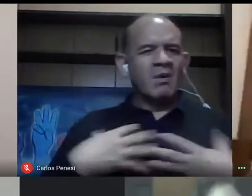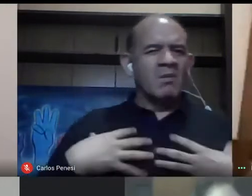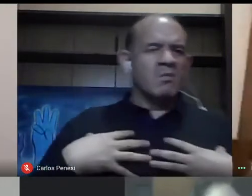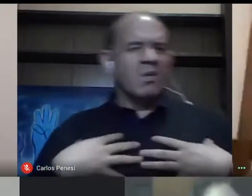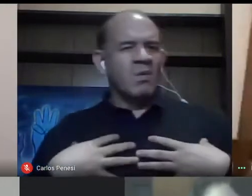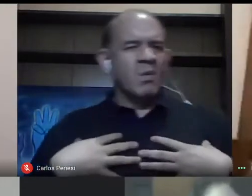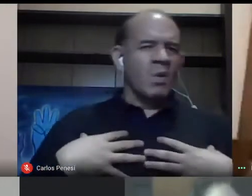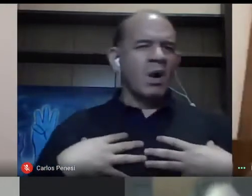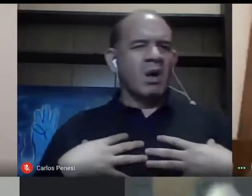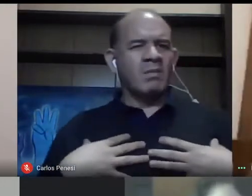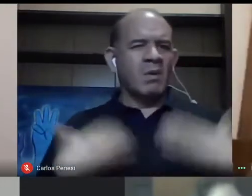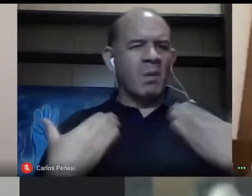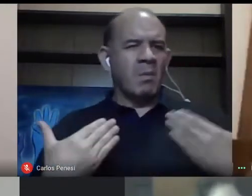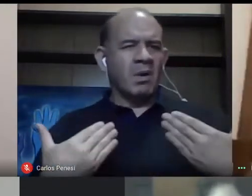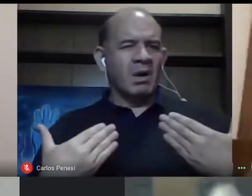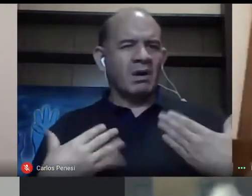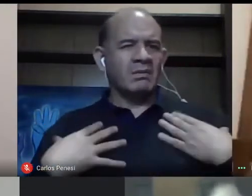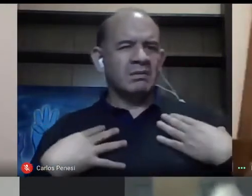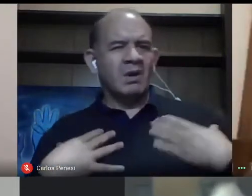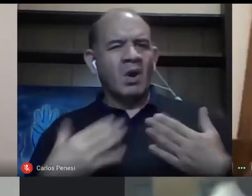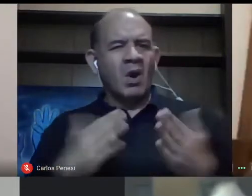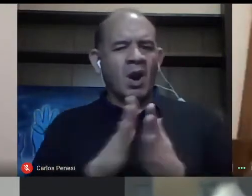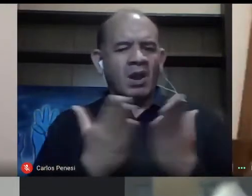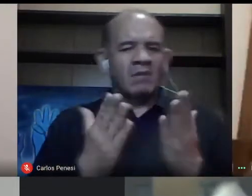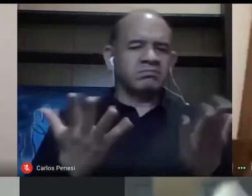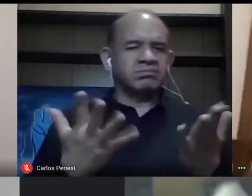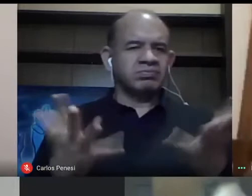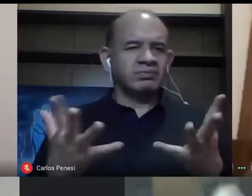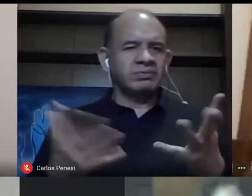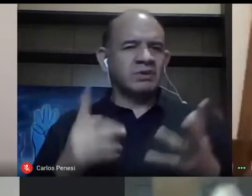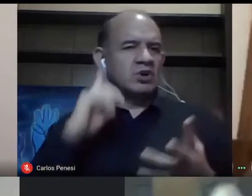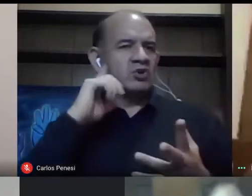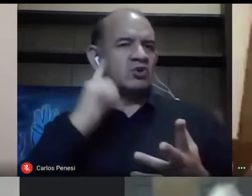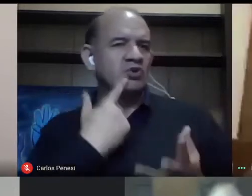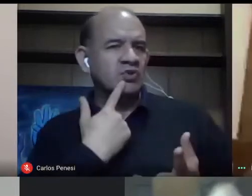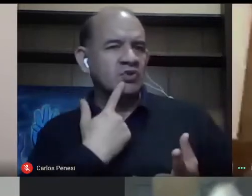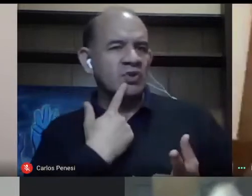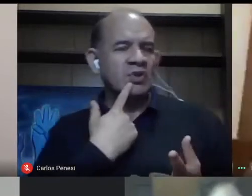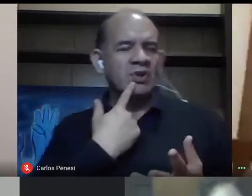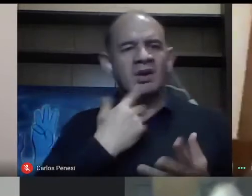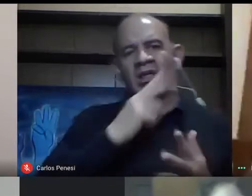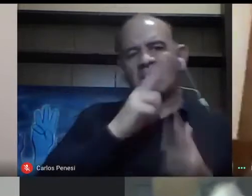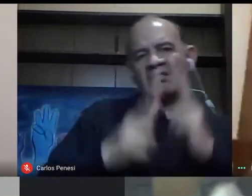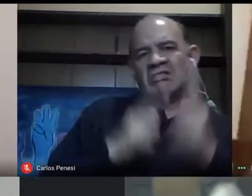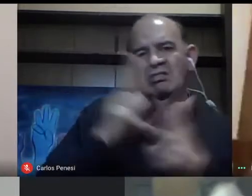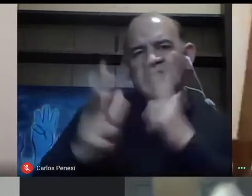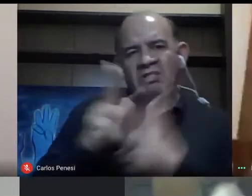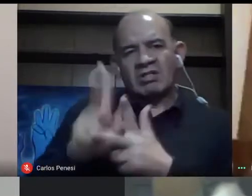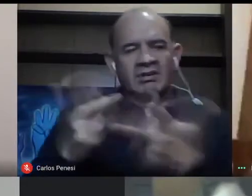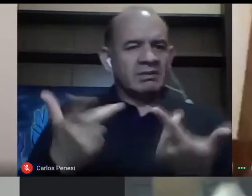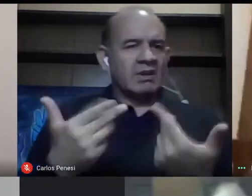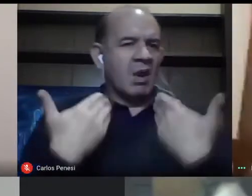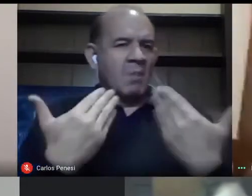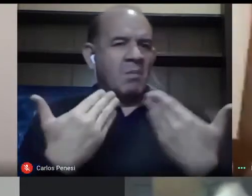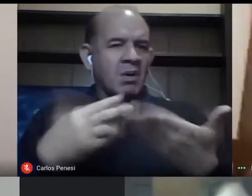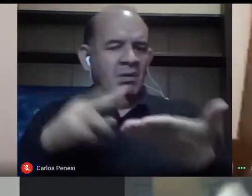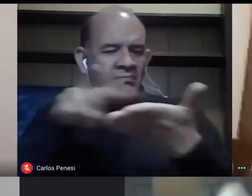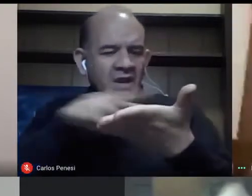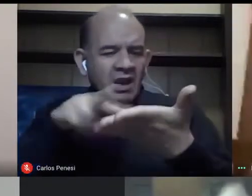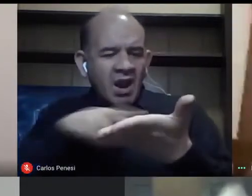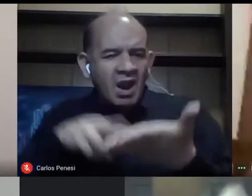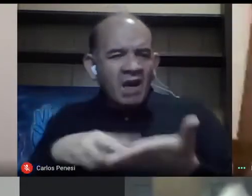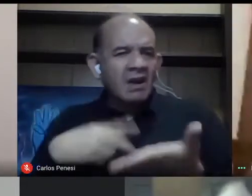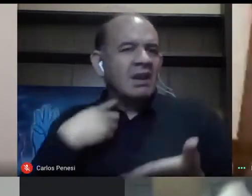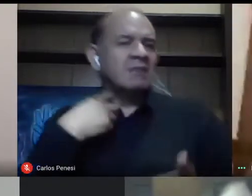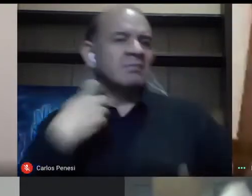pueden manipular un libro, personas sordas, hablantes de lengua de señas que no pueden leer en